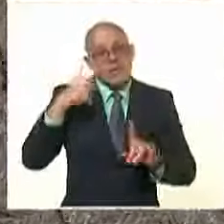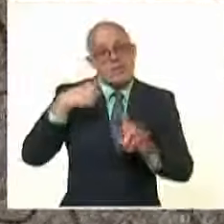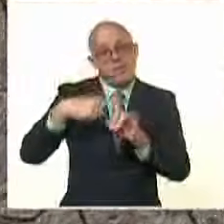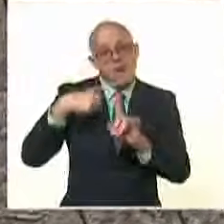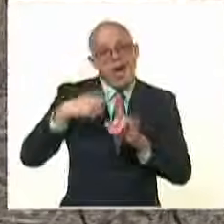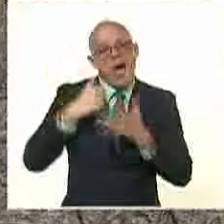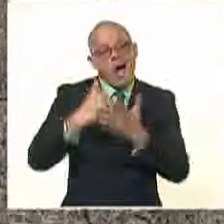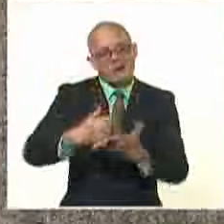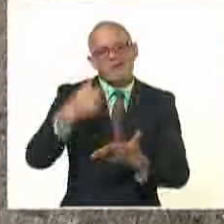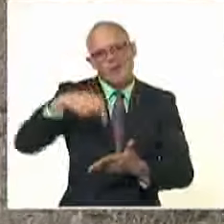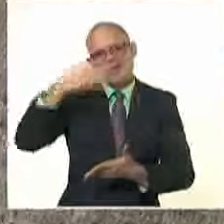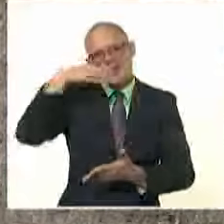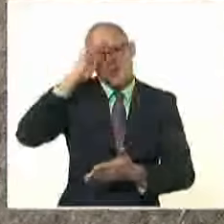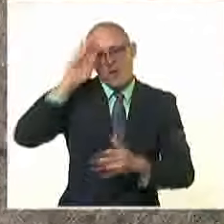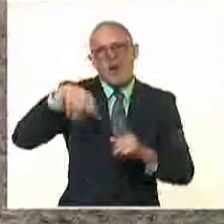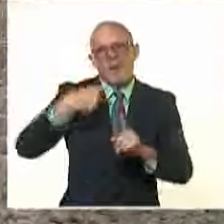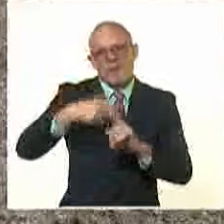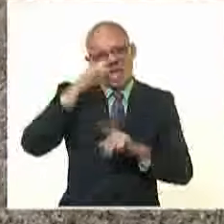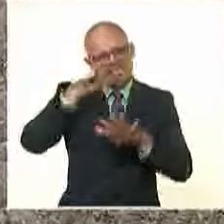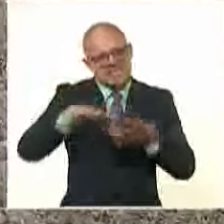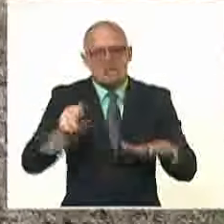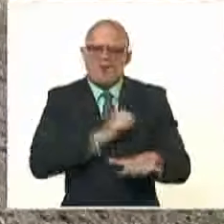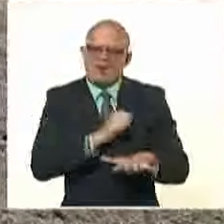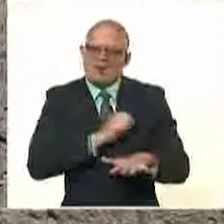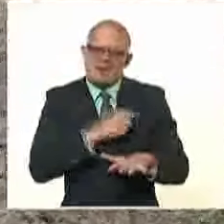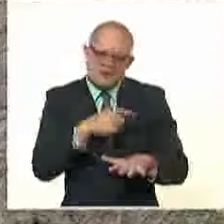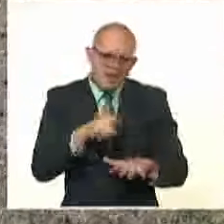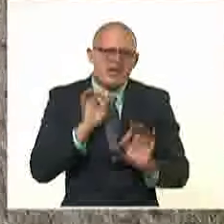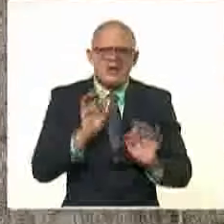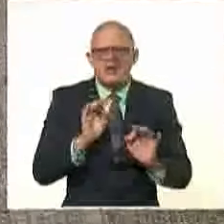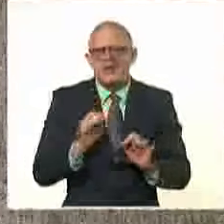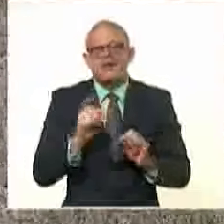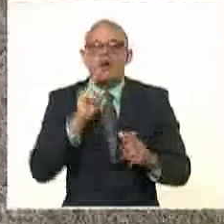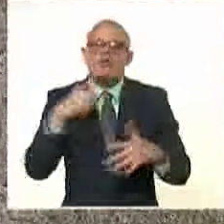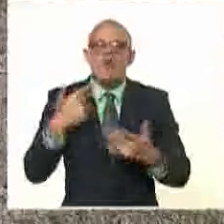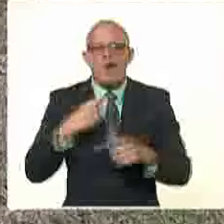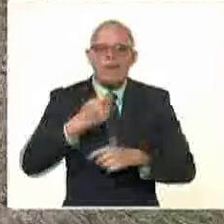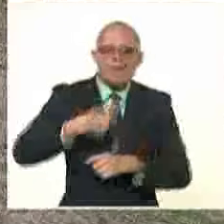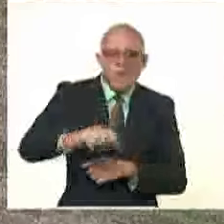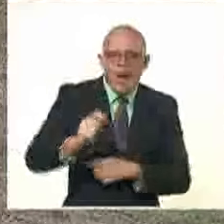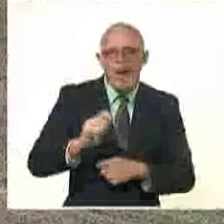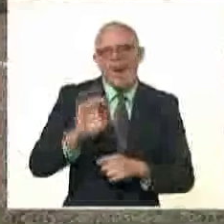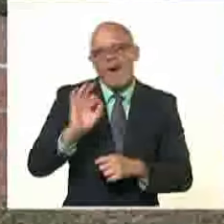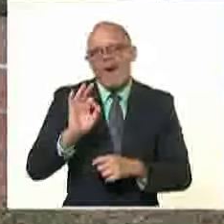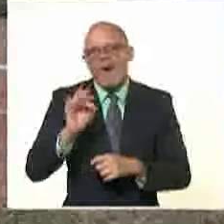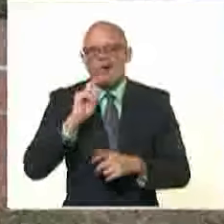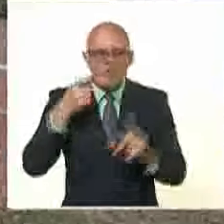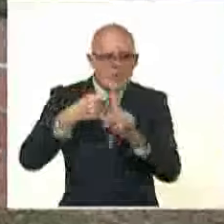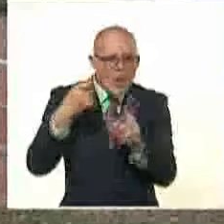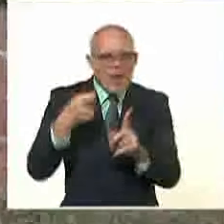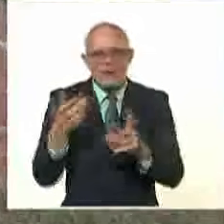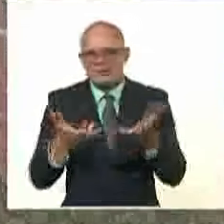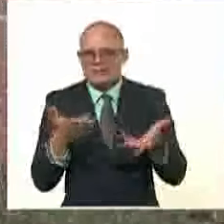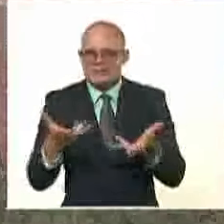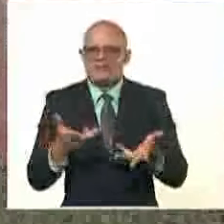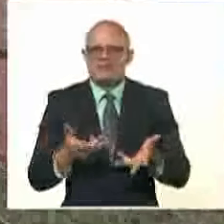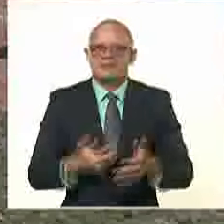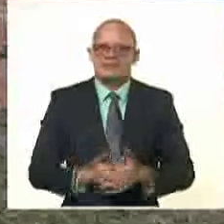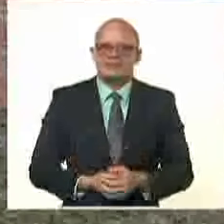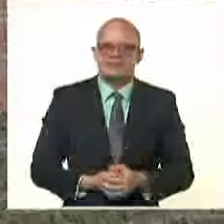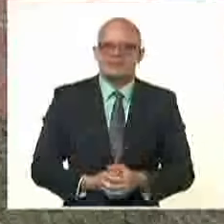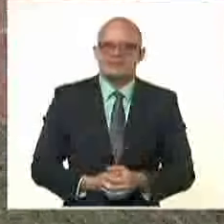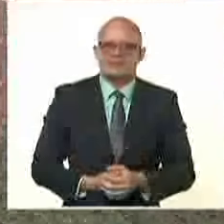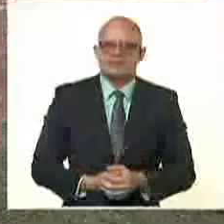y de tantos niños deseosos de lograr un ponche o conectar jonrón. Desde